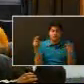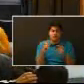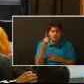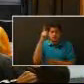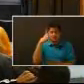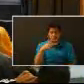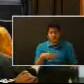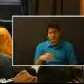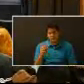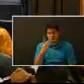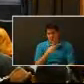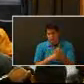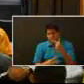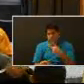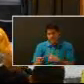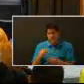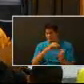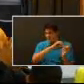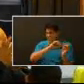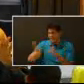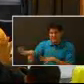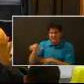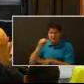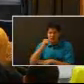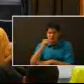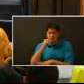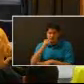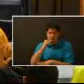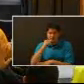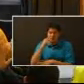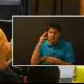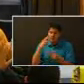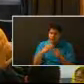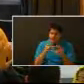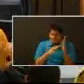de tus hijos, lo venimos desautorizando, Señor, en el nombre de Jesús.